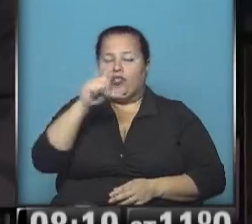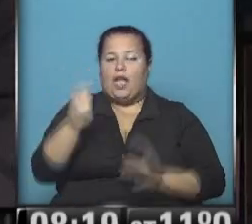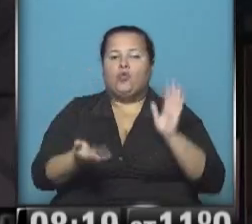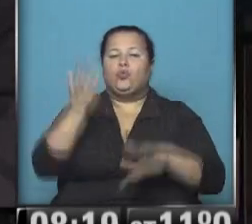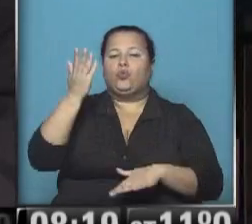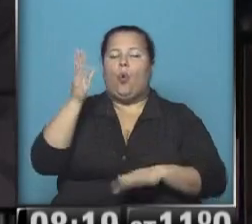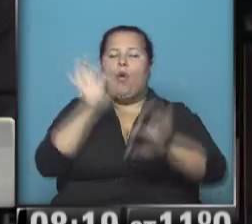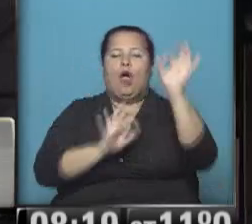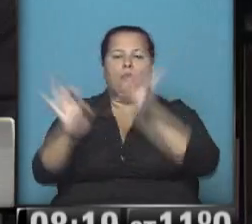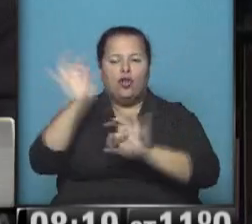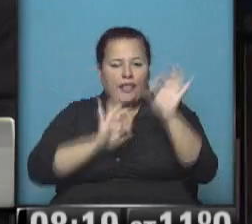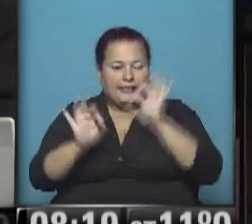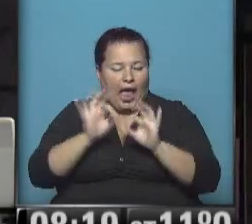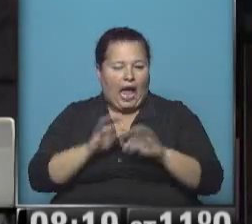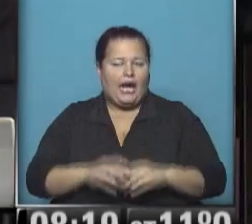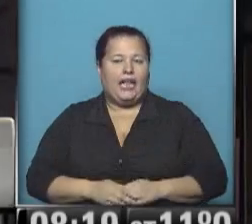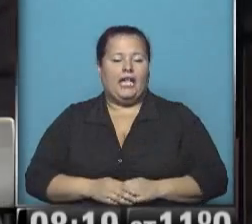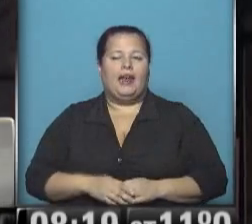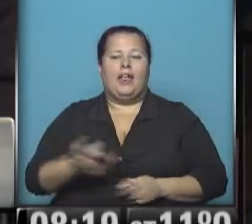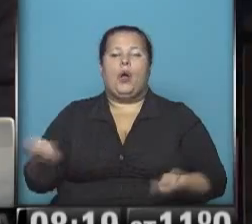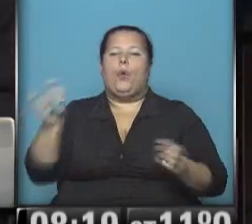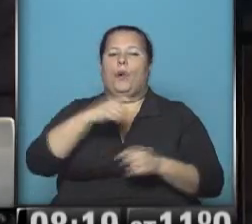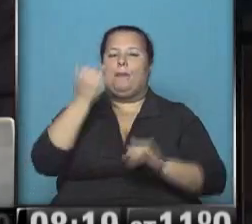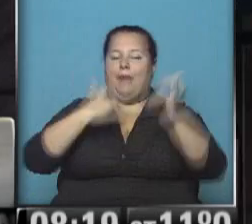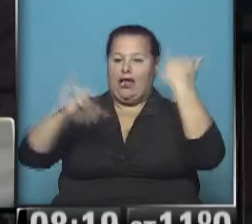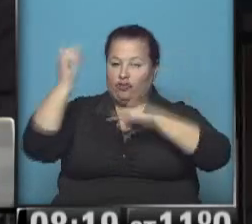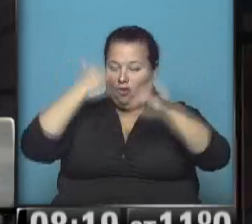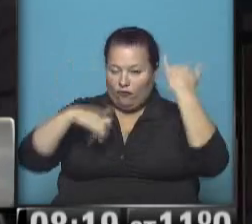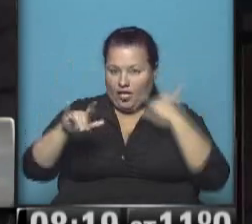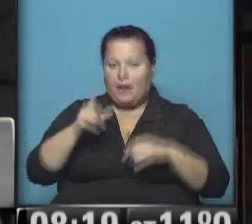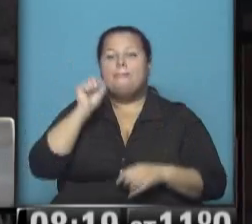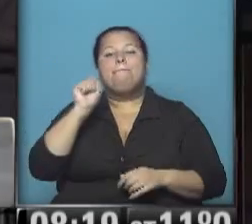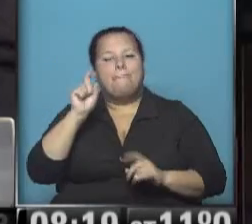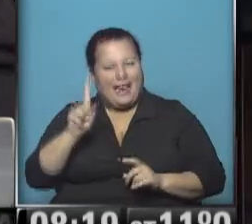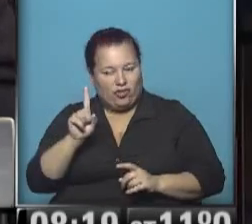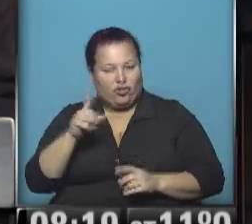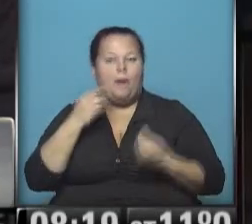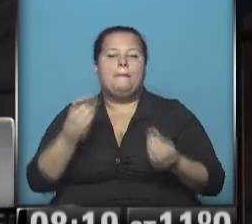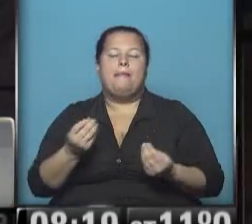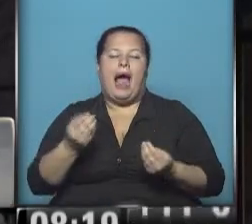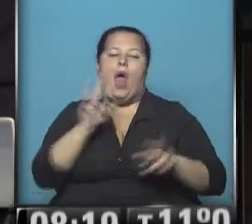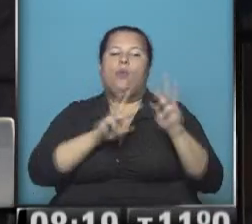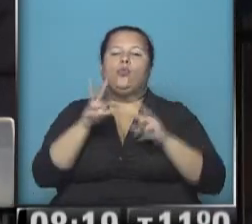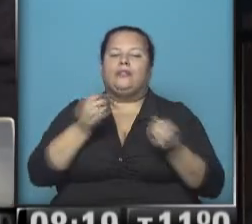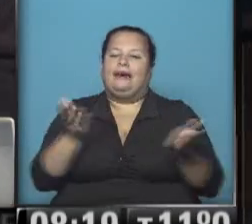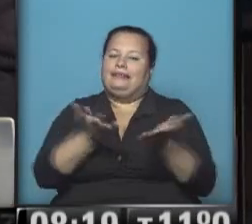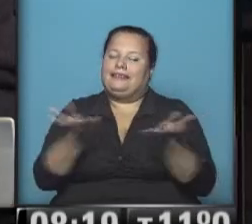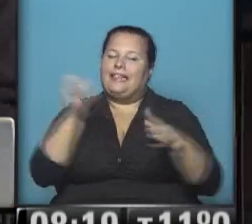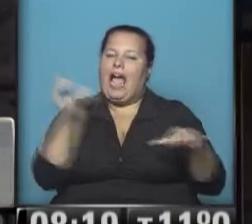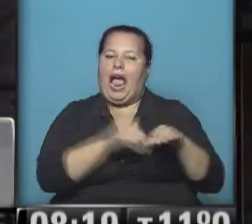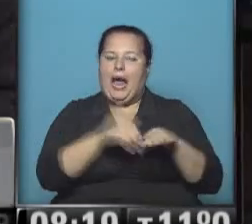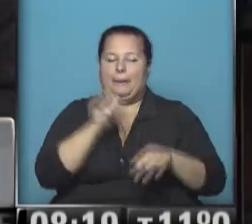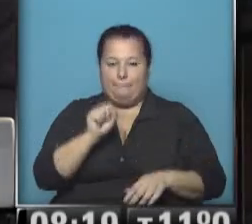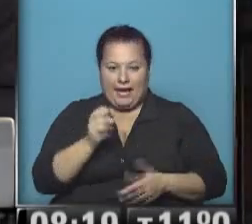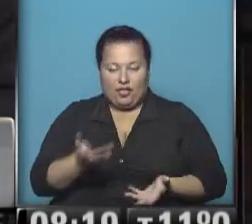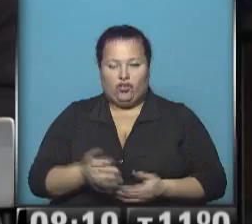en el nivel de retribución que tienen los plazos fijos en pesos tratando justamente de incentivar el ahorro en